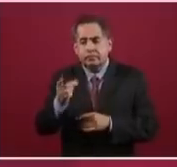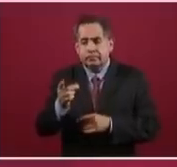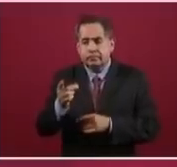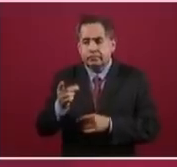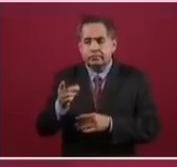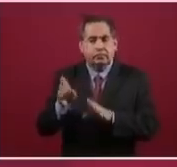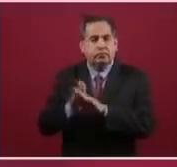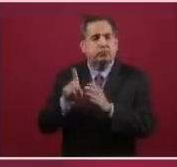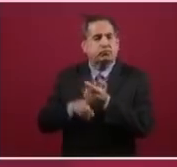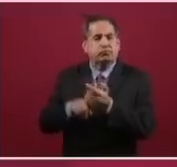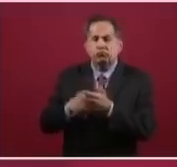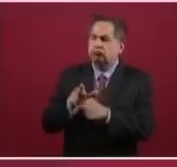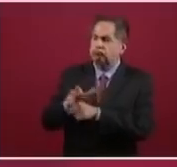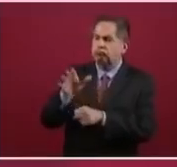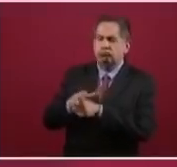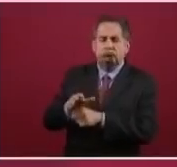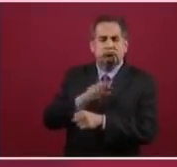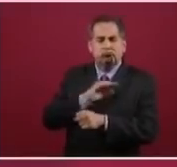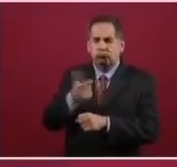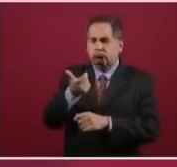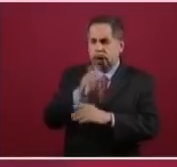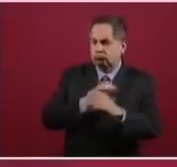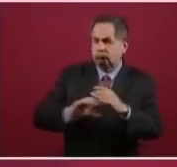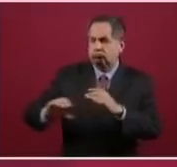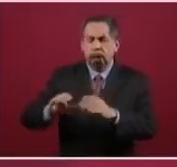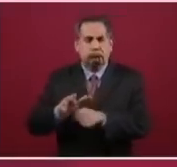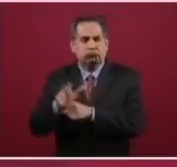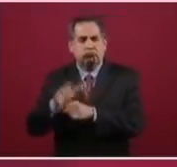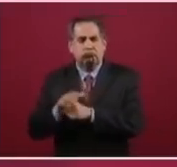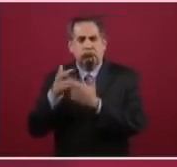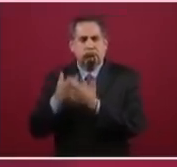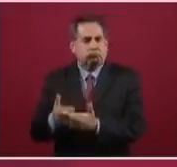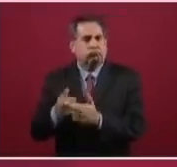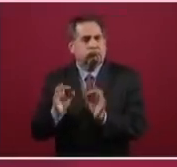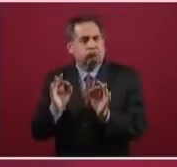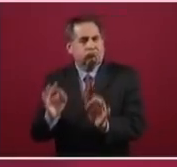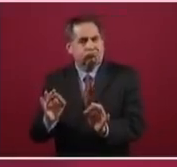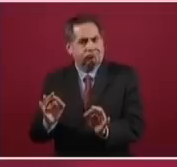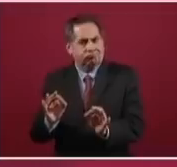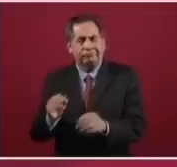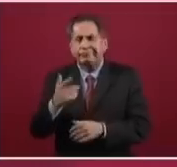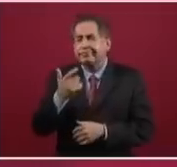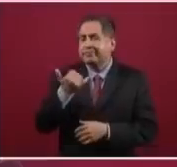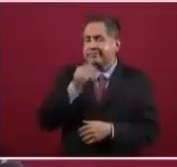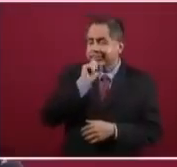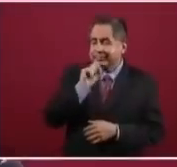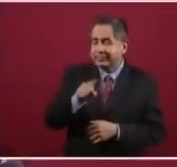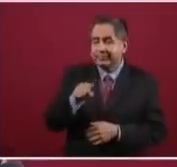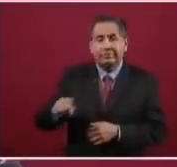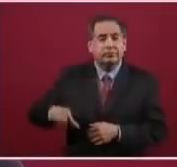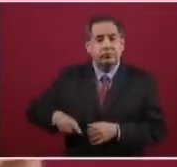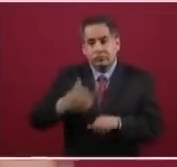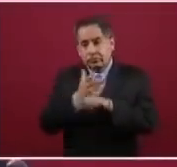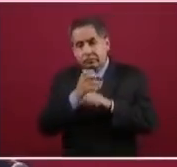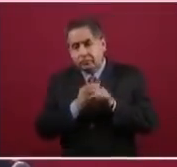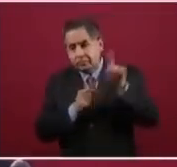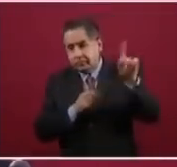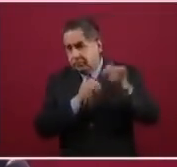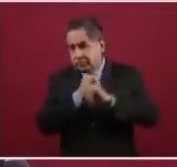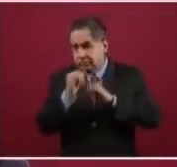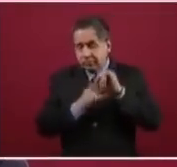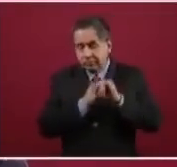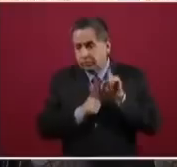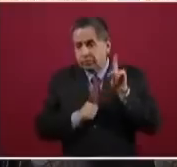llaman un fly to quality es decir los fondos se van a los bonos de alta calidad esos bonos fundamentalmente son los del gobierno de eeuu a nivel